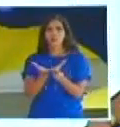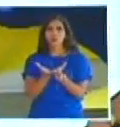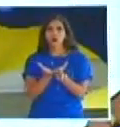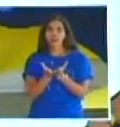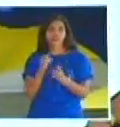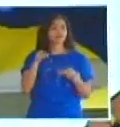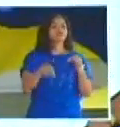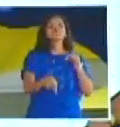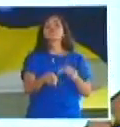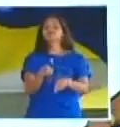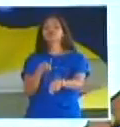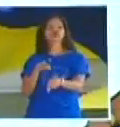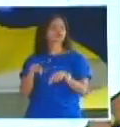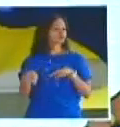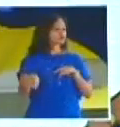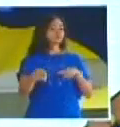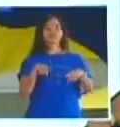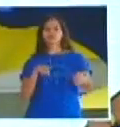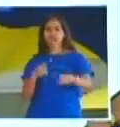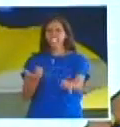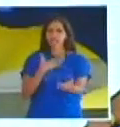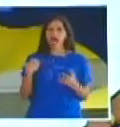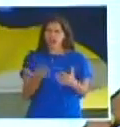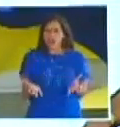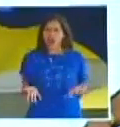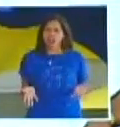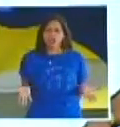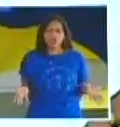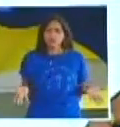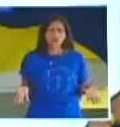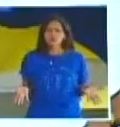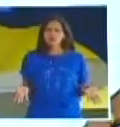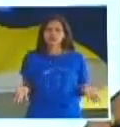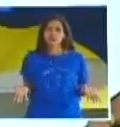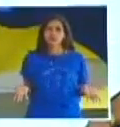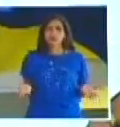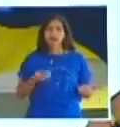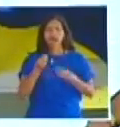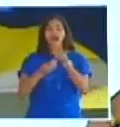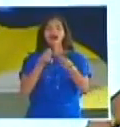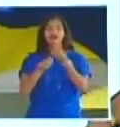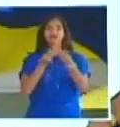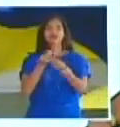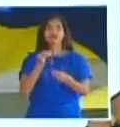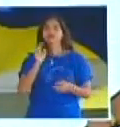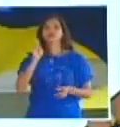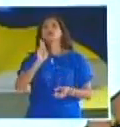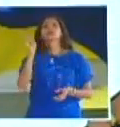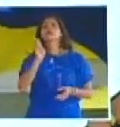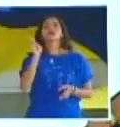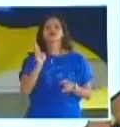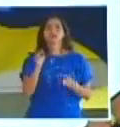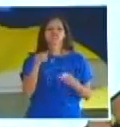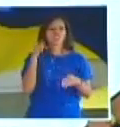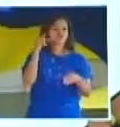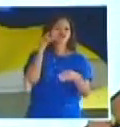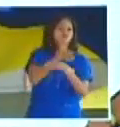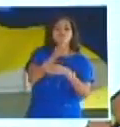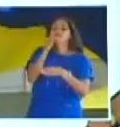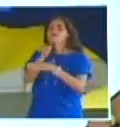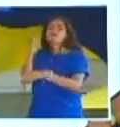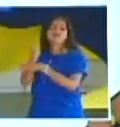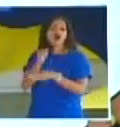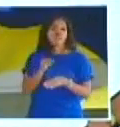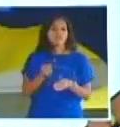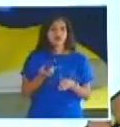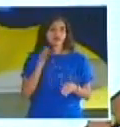que señale con el dedo a quien él le dé la gana. Pretenden utilizar las amenazas de sanciones o